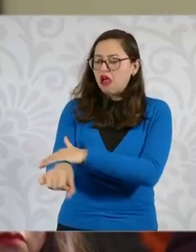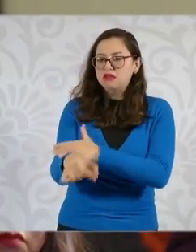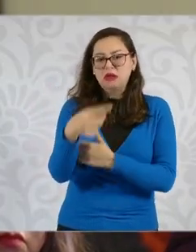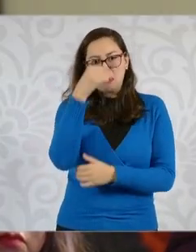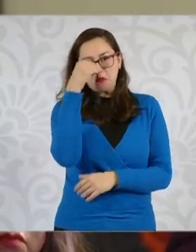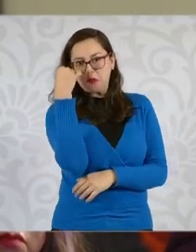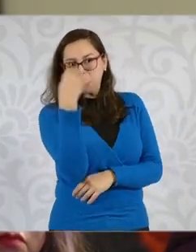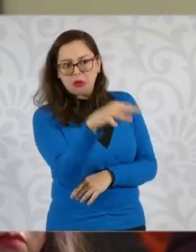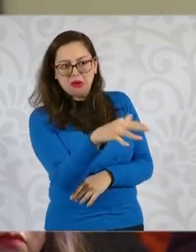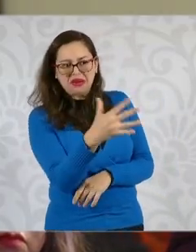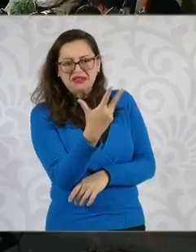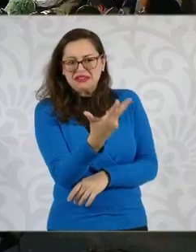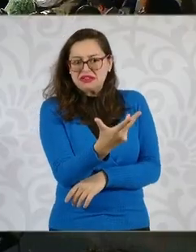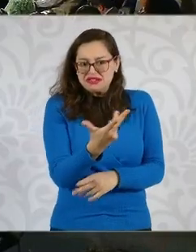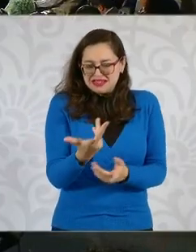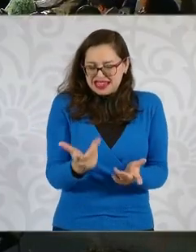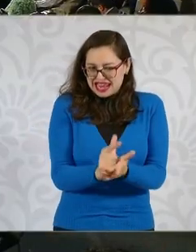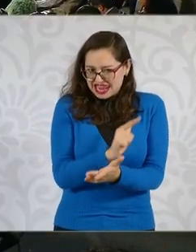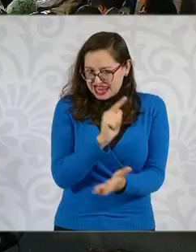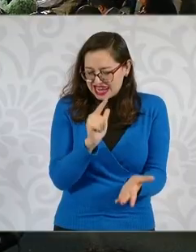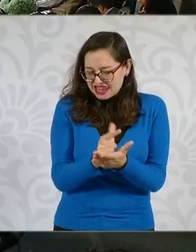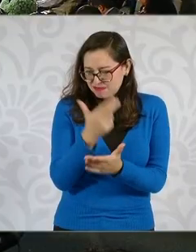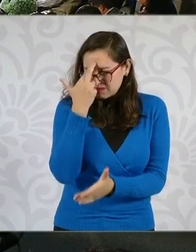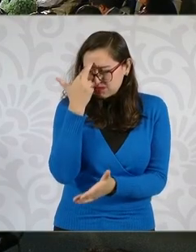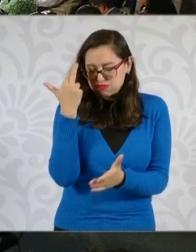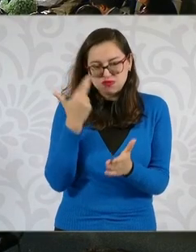están ilegalmente con carpetas